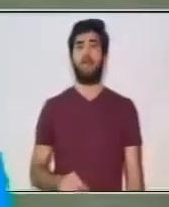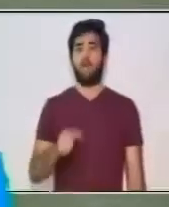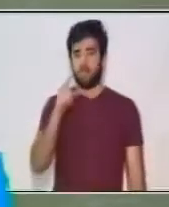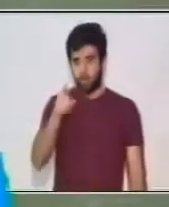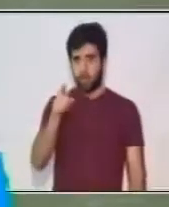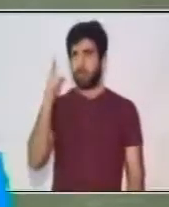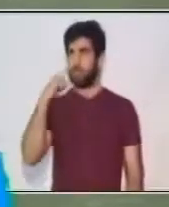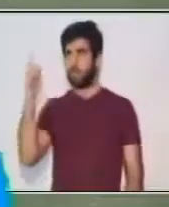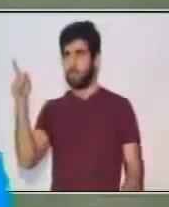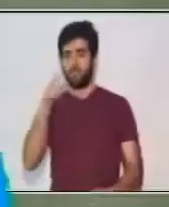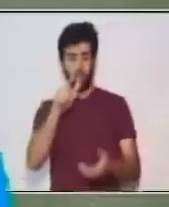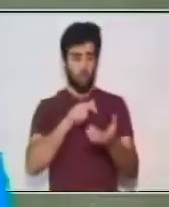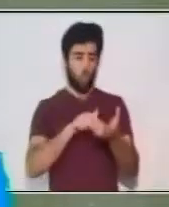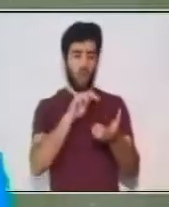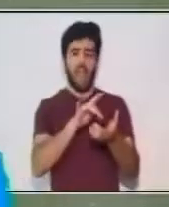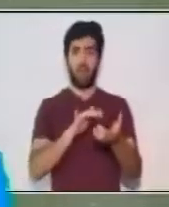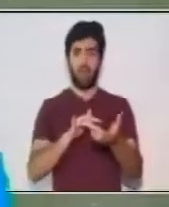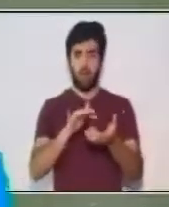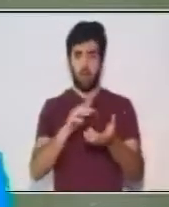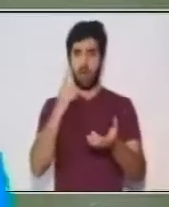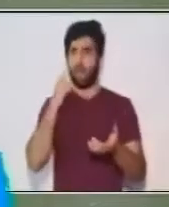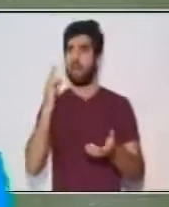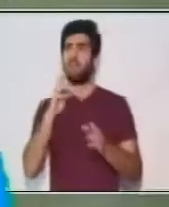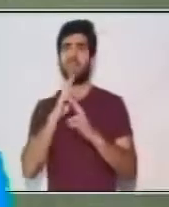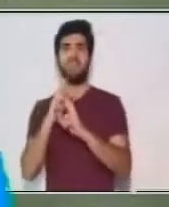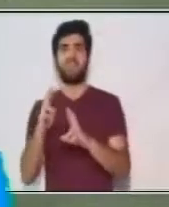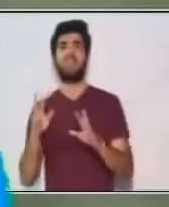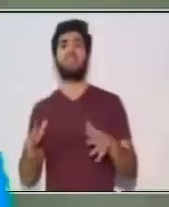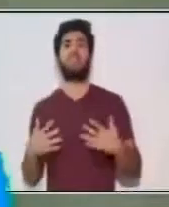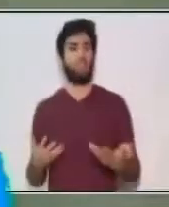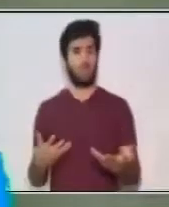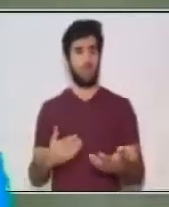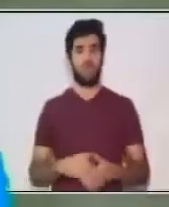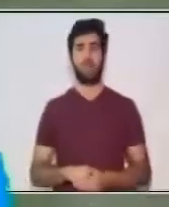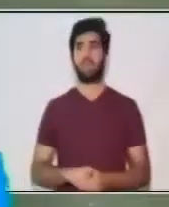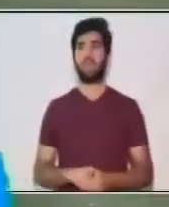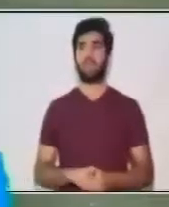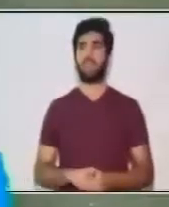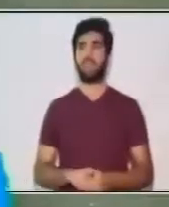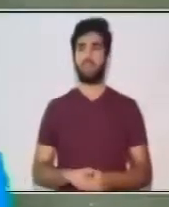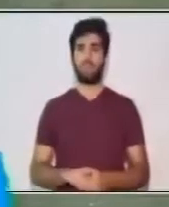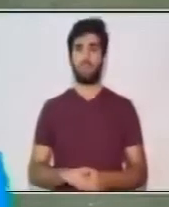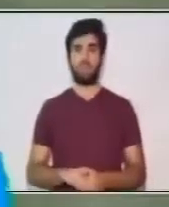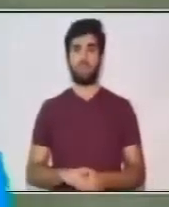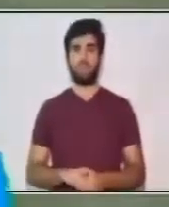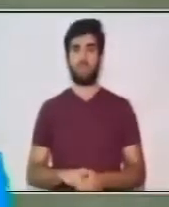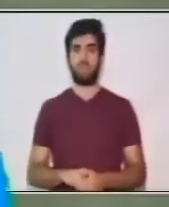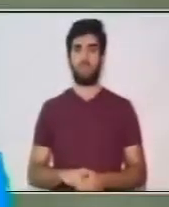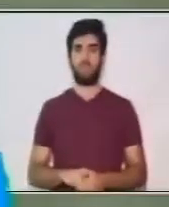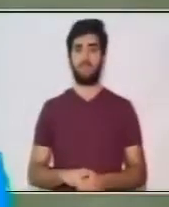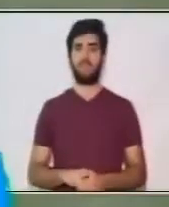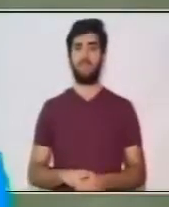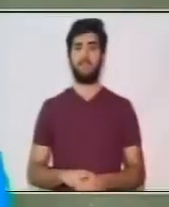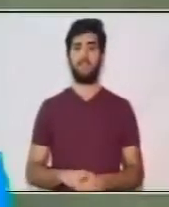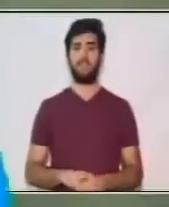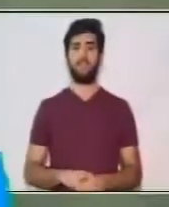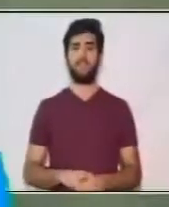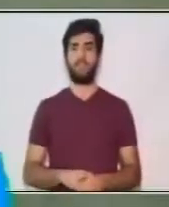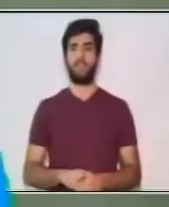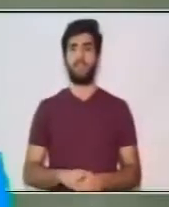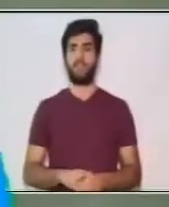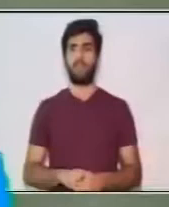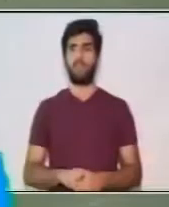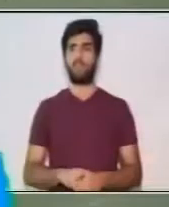Realiza esa operación en tu calculadora y veamos qué resultado nos da. Y lo escribimos acá.